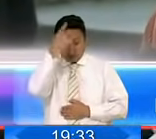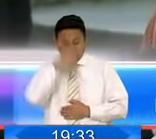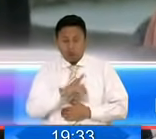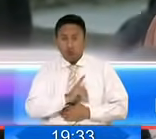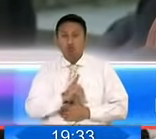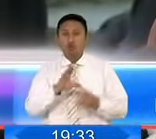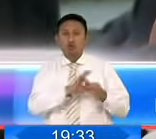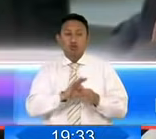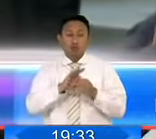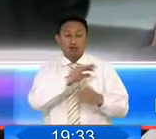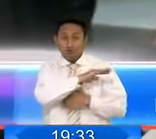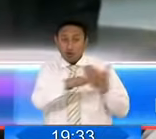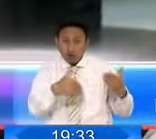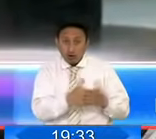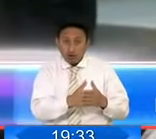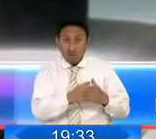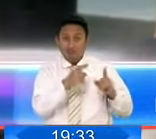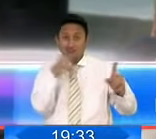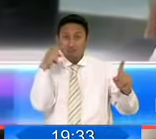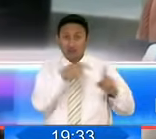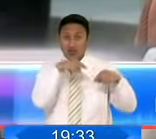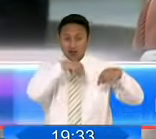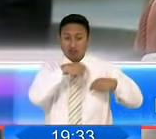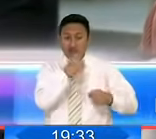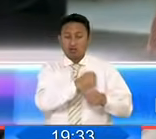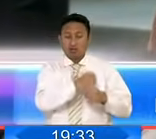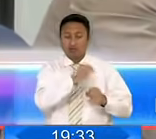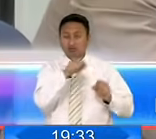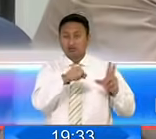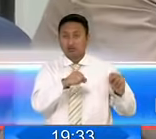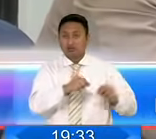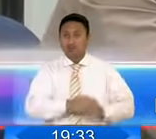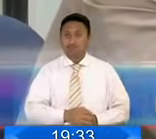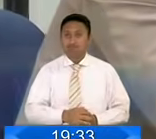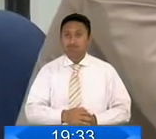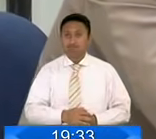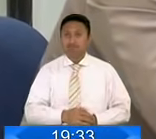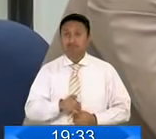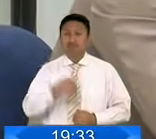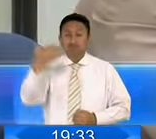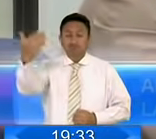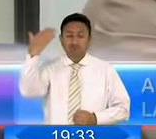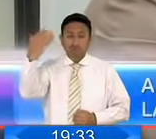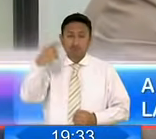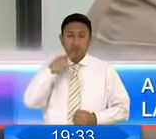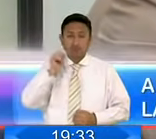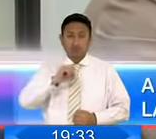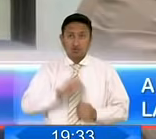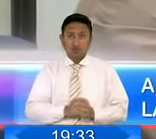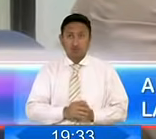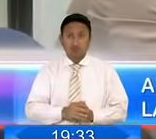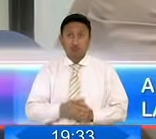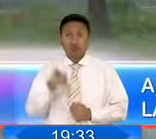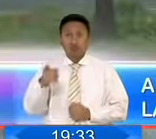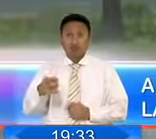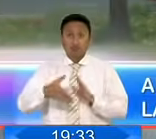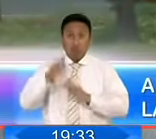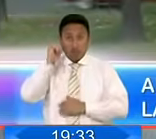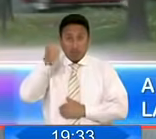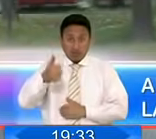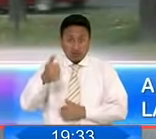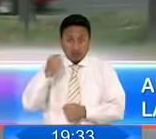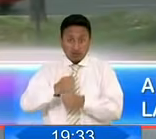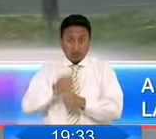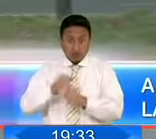compañeros responsables directos de trabajar o no trabajar. Por otra parte, el alcalde señaló que la unidad que decida salir a operar está en su derecho y